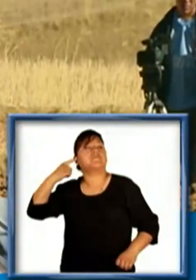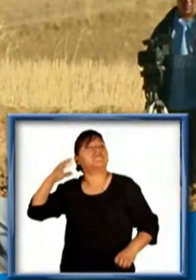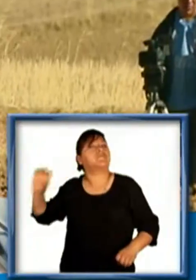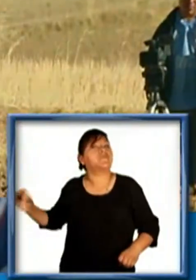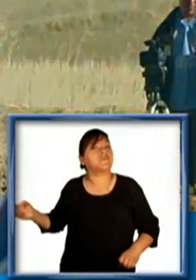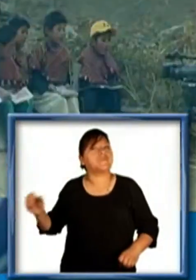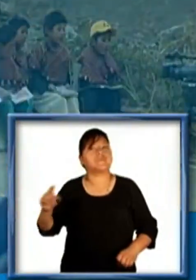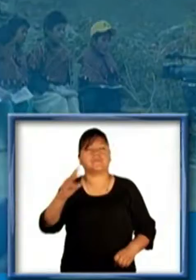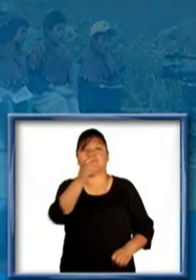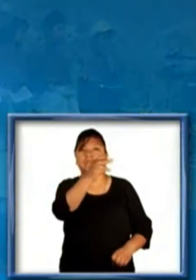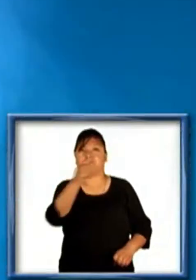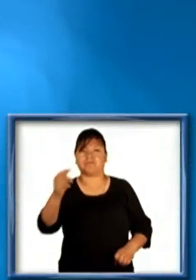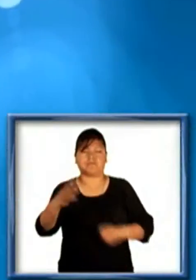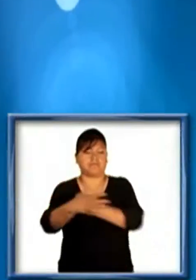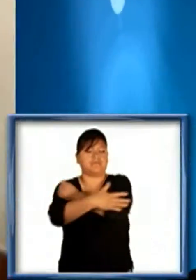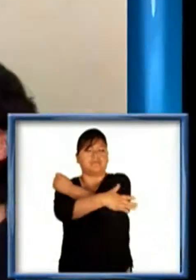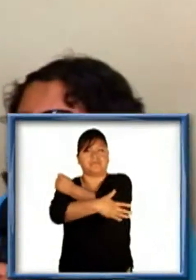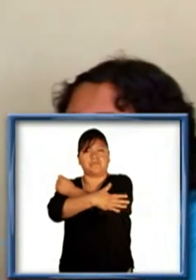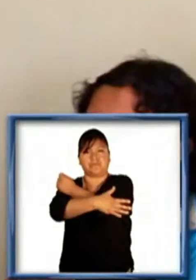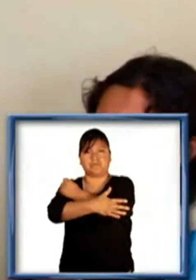televisión en el área rural.